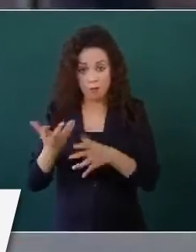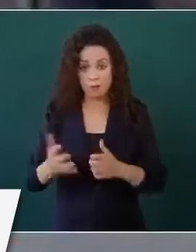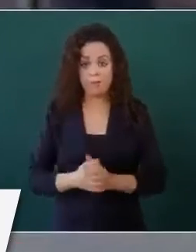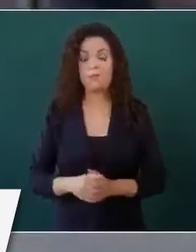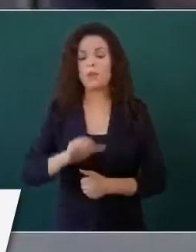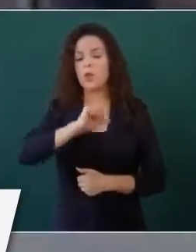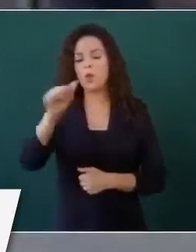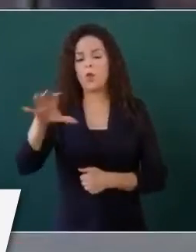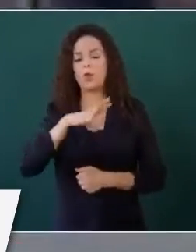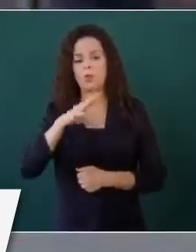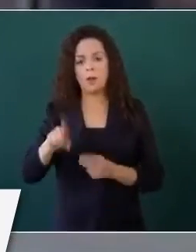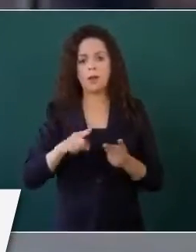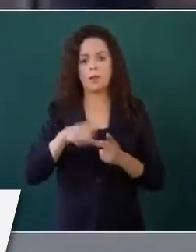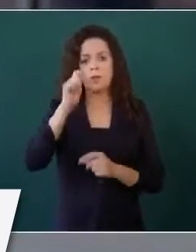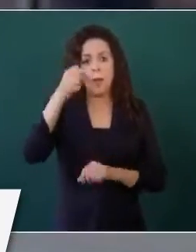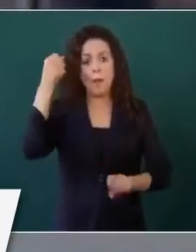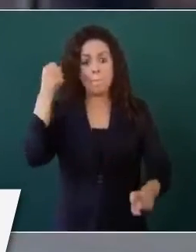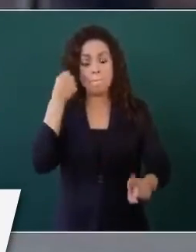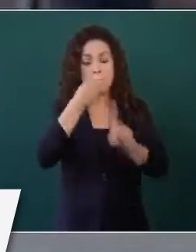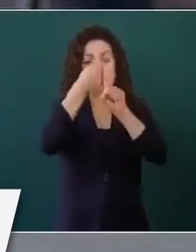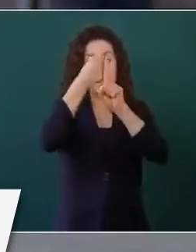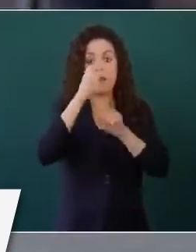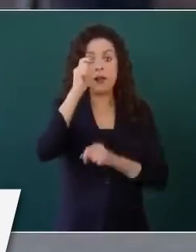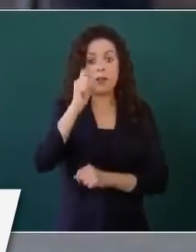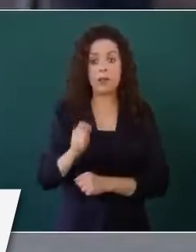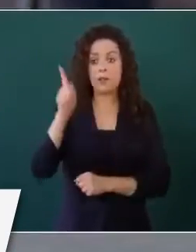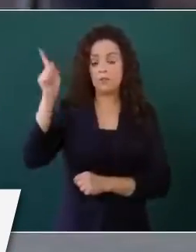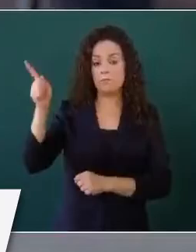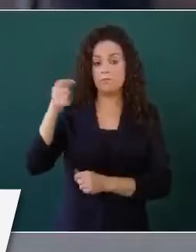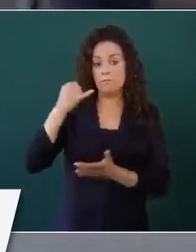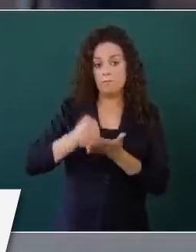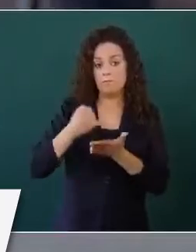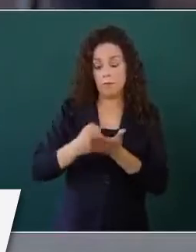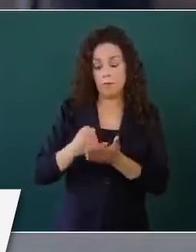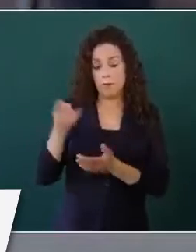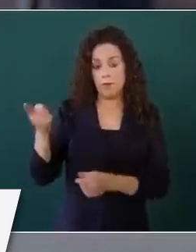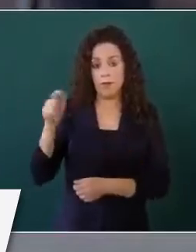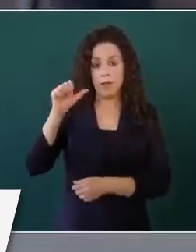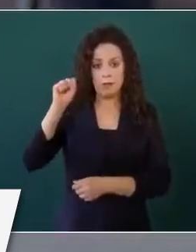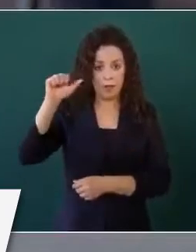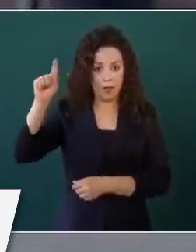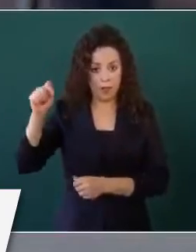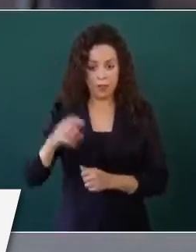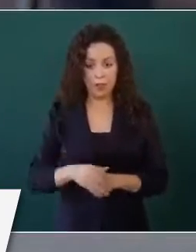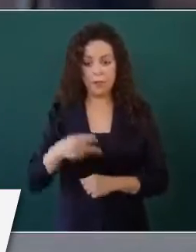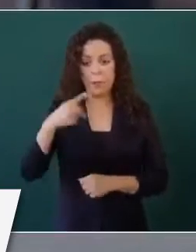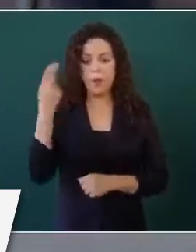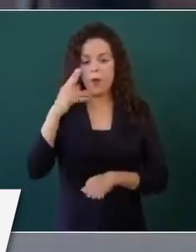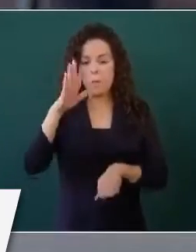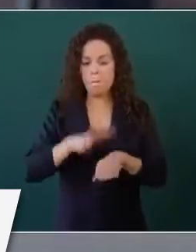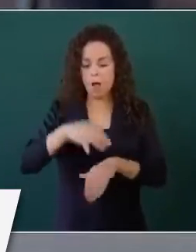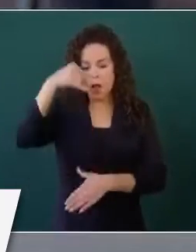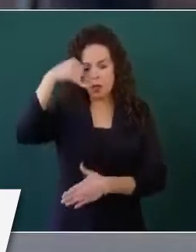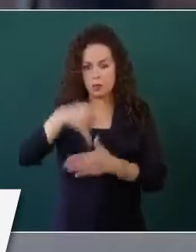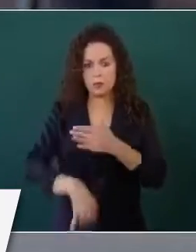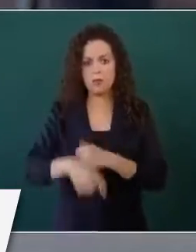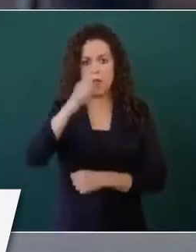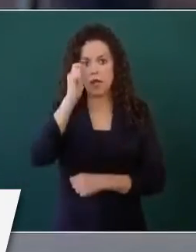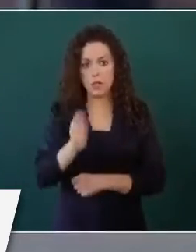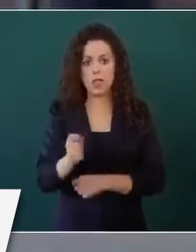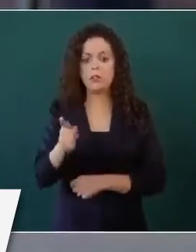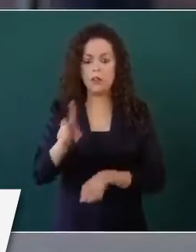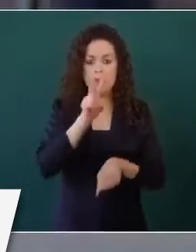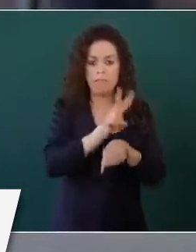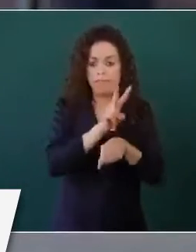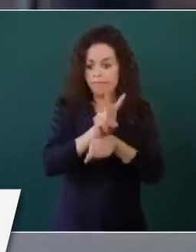haya mayores participaciones a los estados, pero también me gustaría que abundáramos en la mayor fiscalización, sobre todo cuando la Auditoría Superior